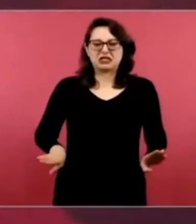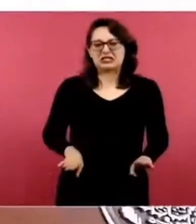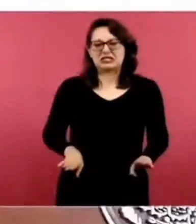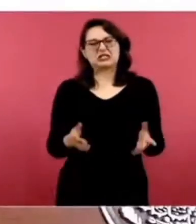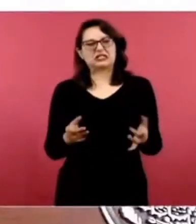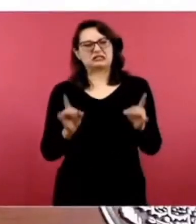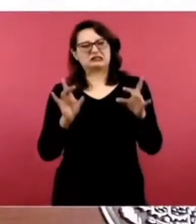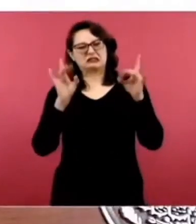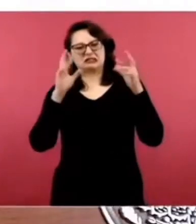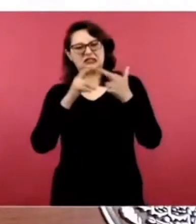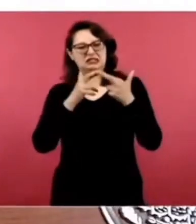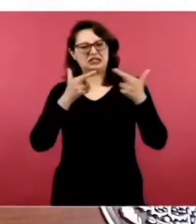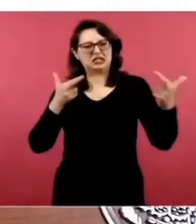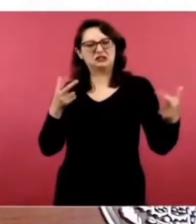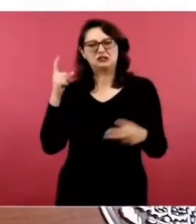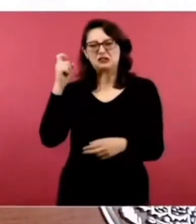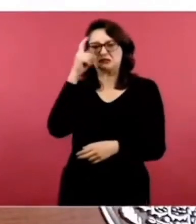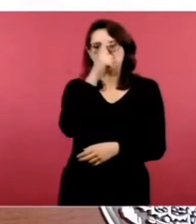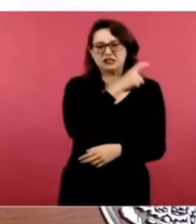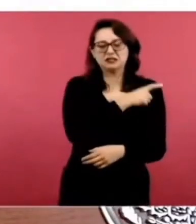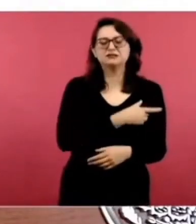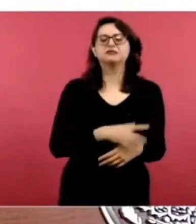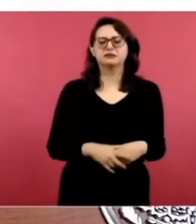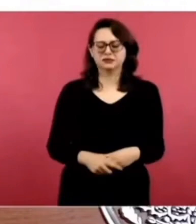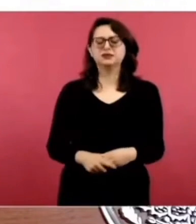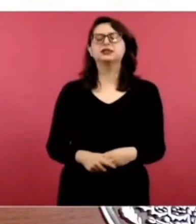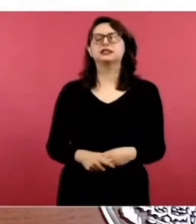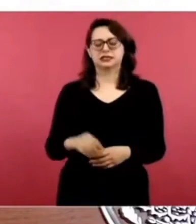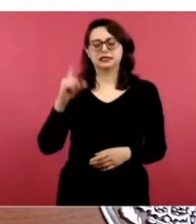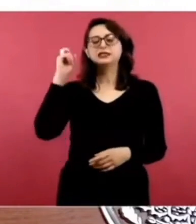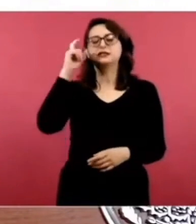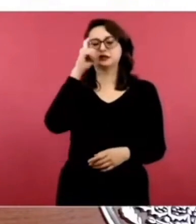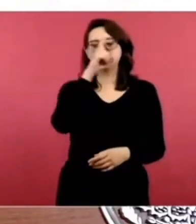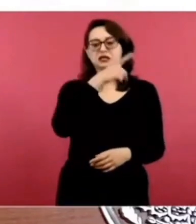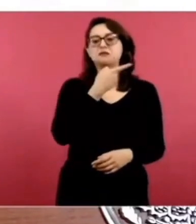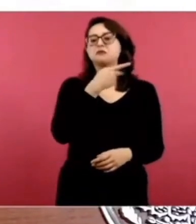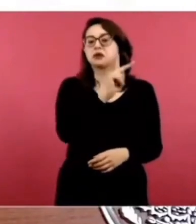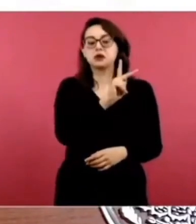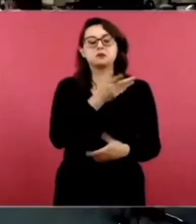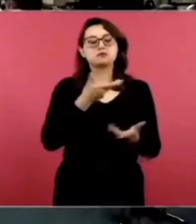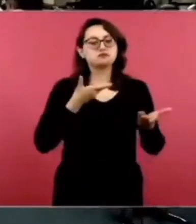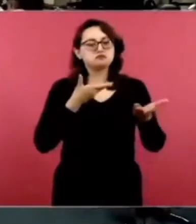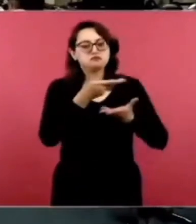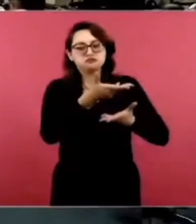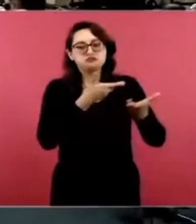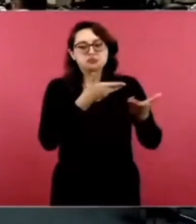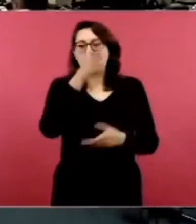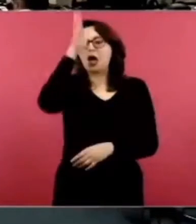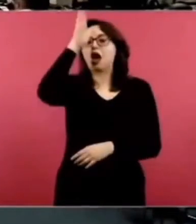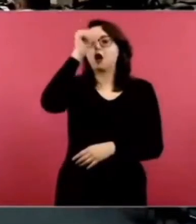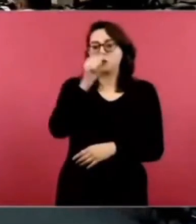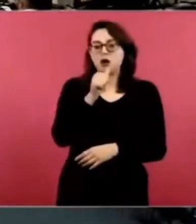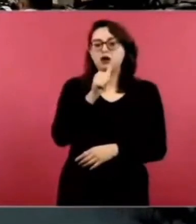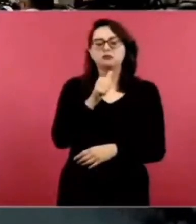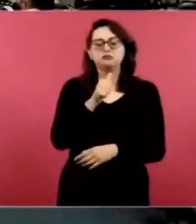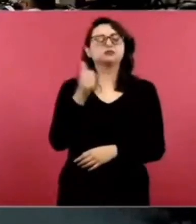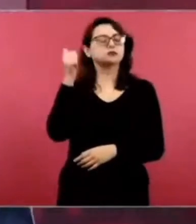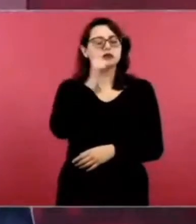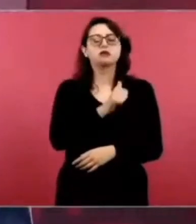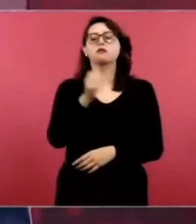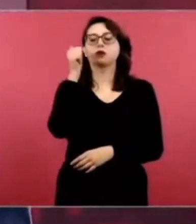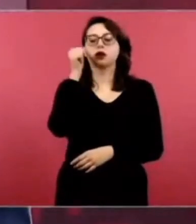era difícil, pues sí, pero logramos avanzar, nos